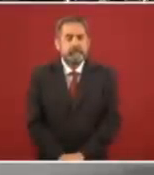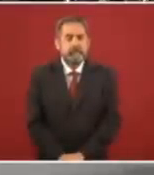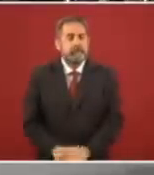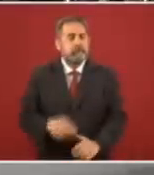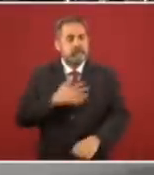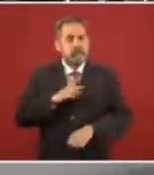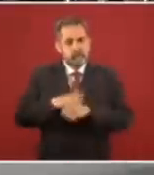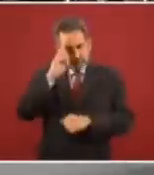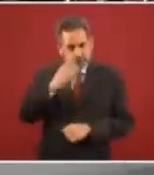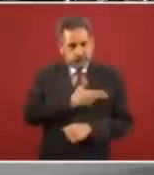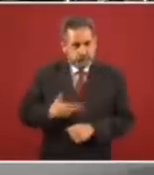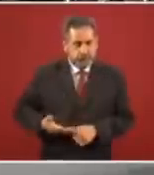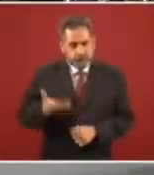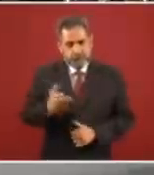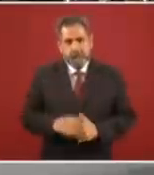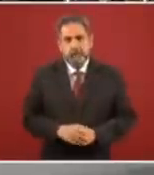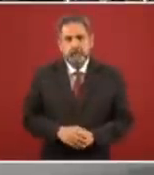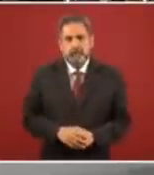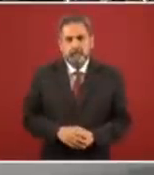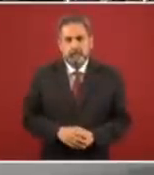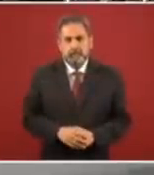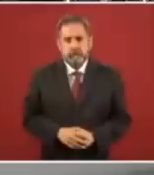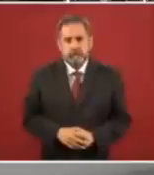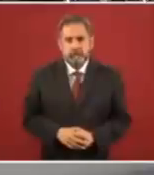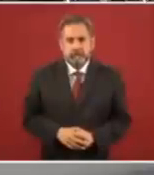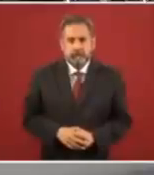Buenos días, señor presidente. Me grabas, por favor.